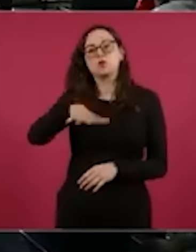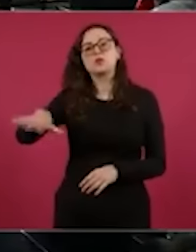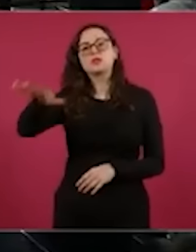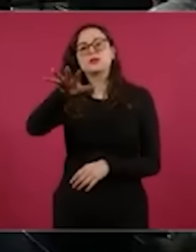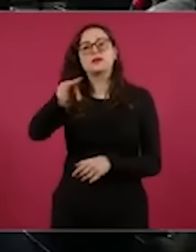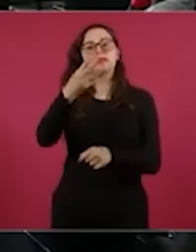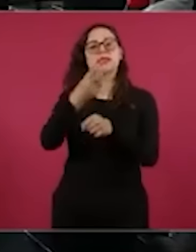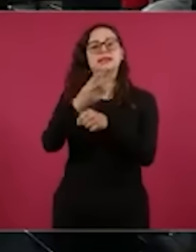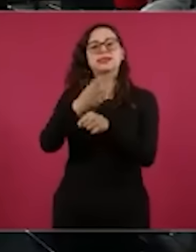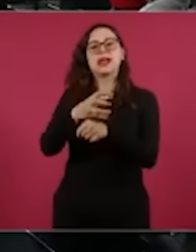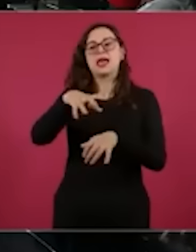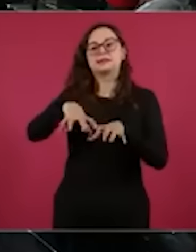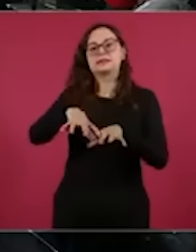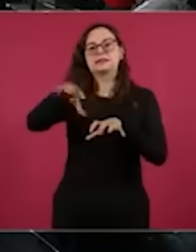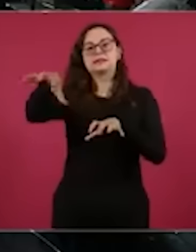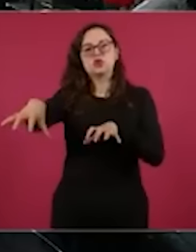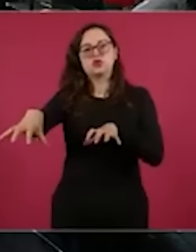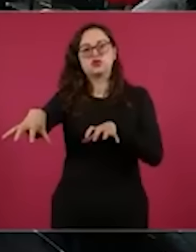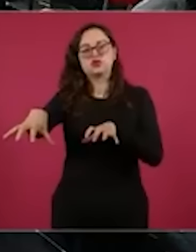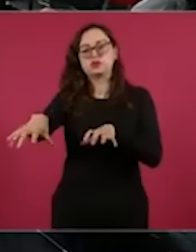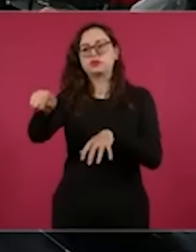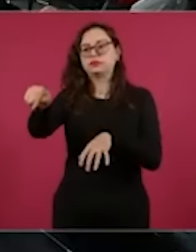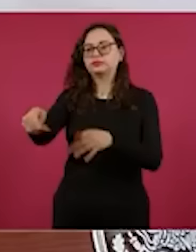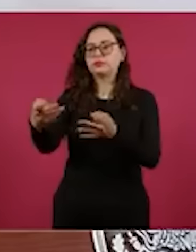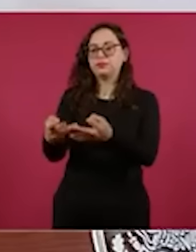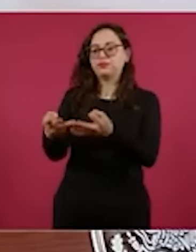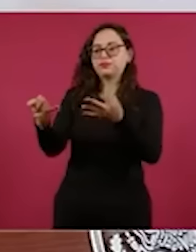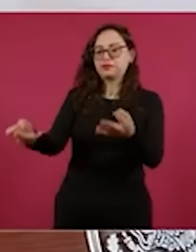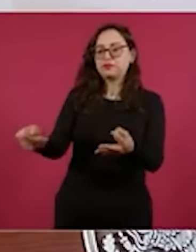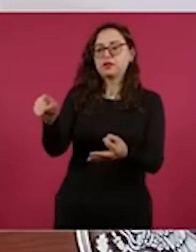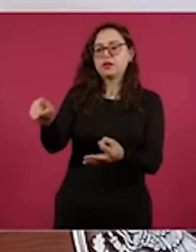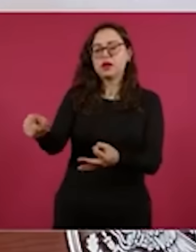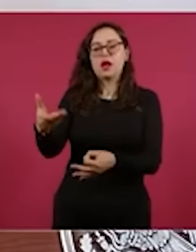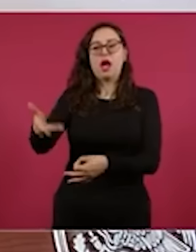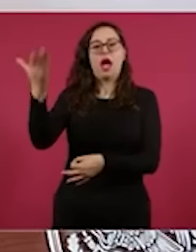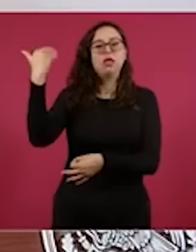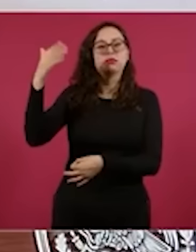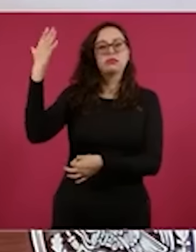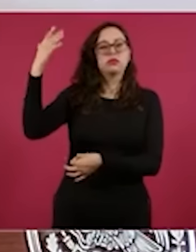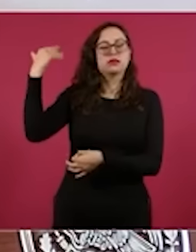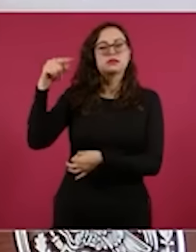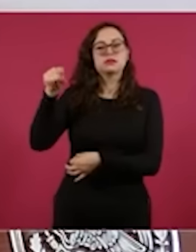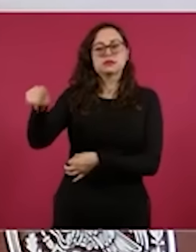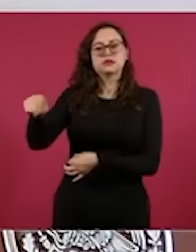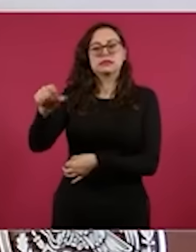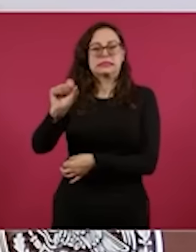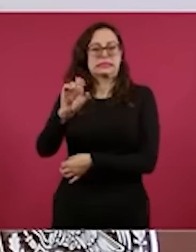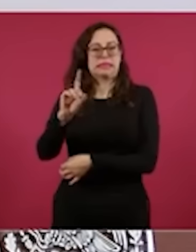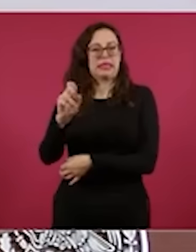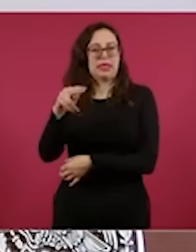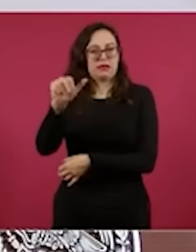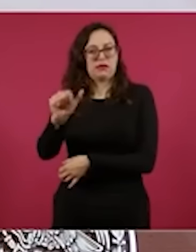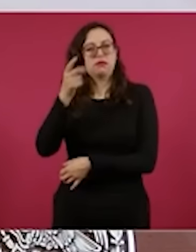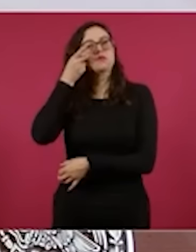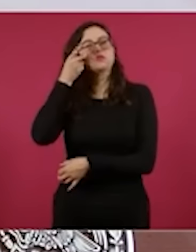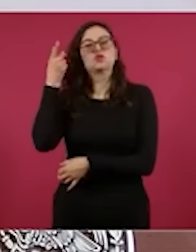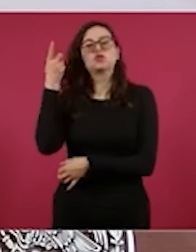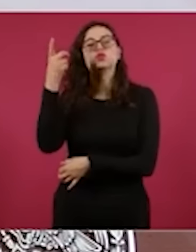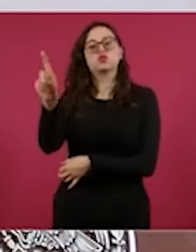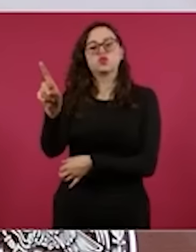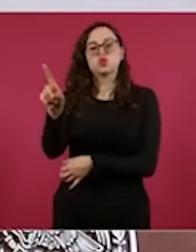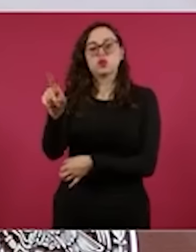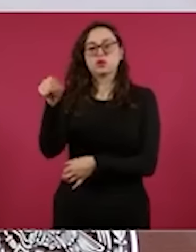el terreno que era de la Secretaría de la Defensa, donde estaba